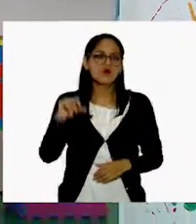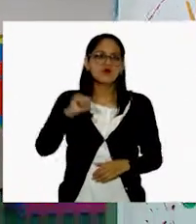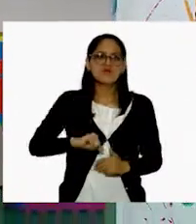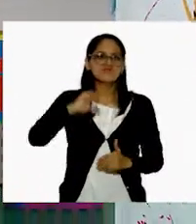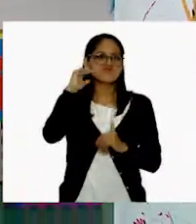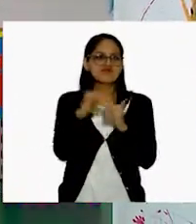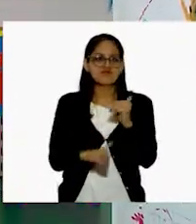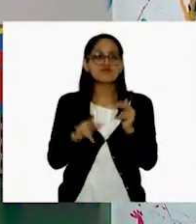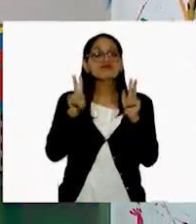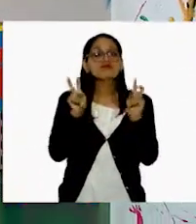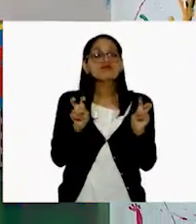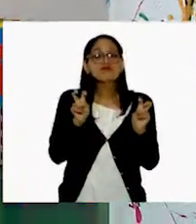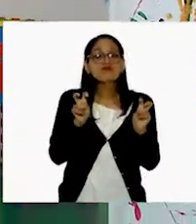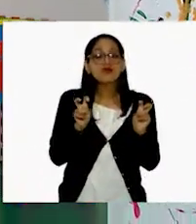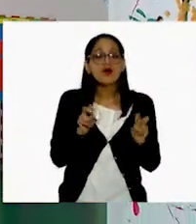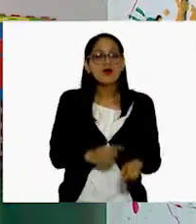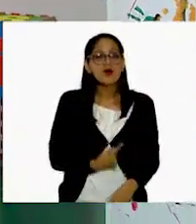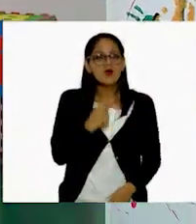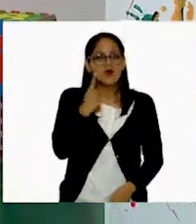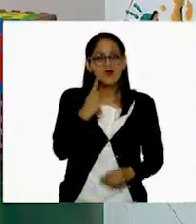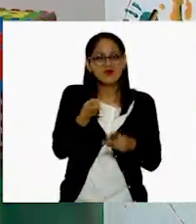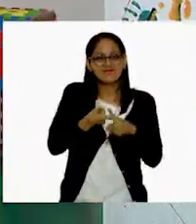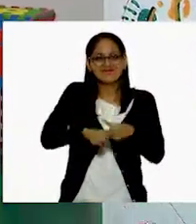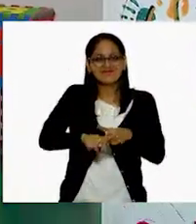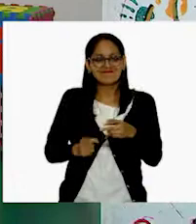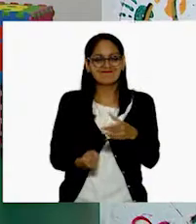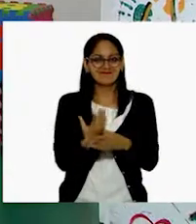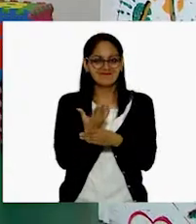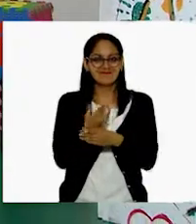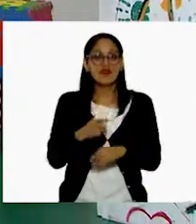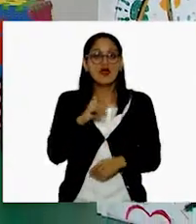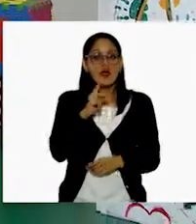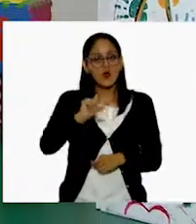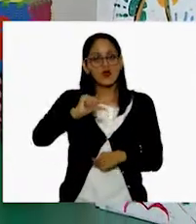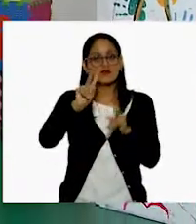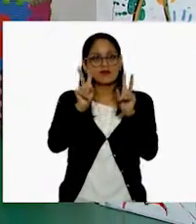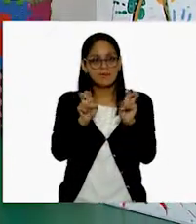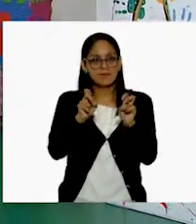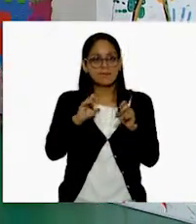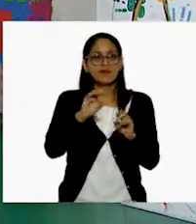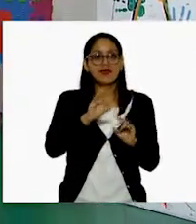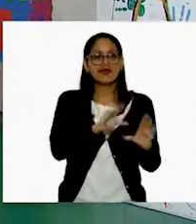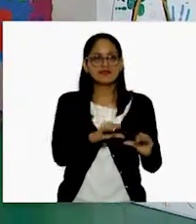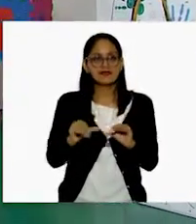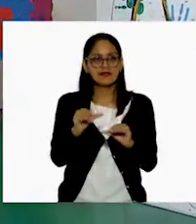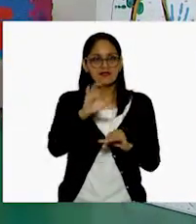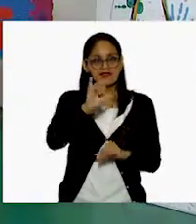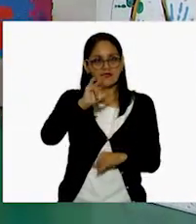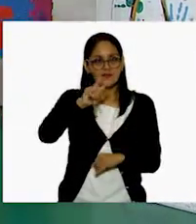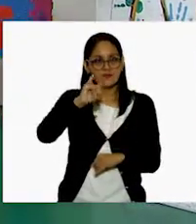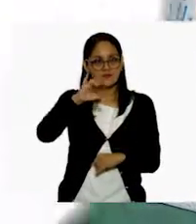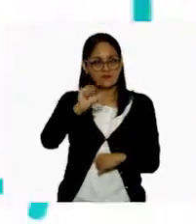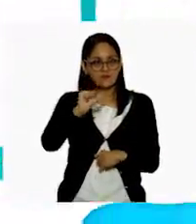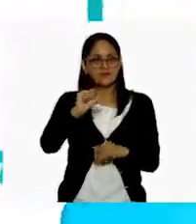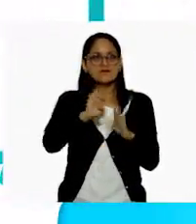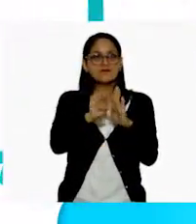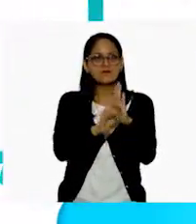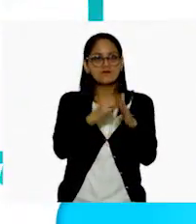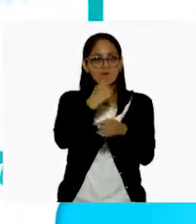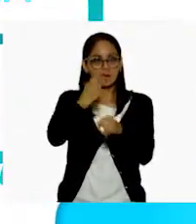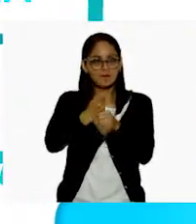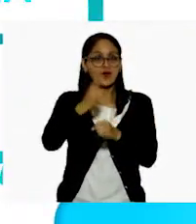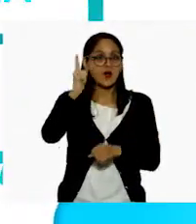hoy, hemos terminado con un nuevo comienzo de formación cívica y ética de primer grado. Espero que lo hayan disfrutado tanto